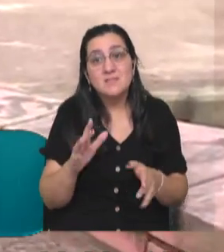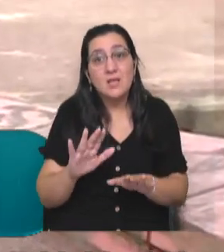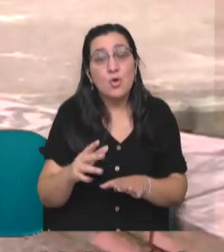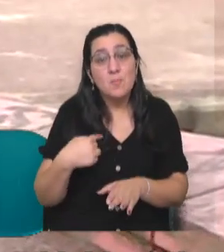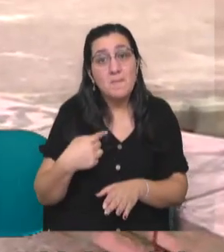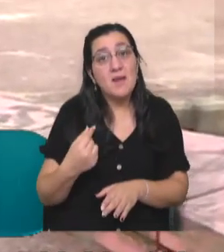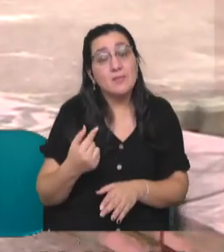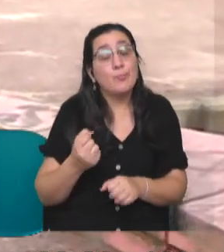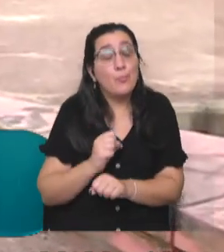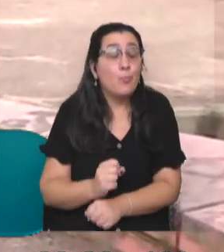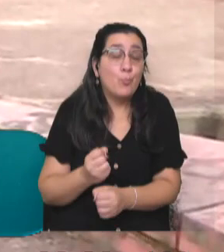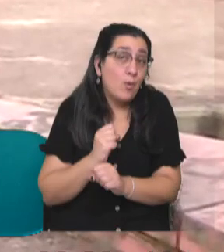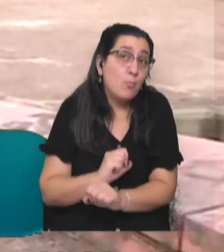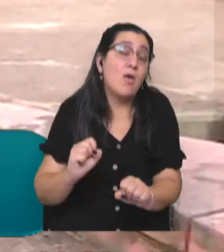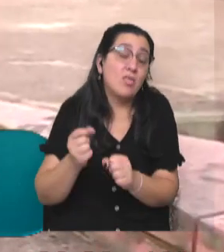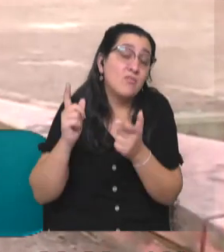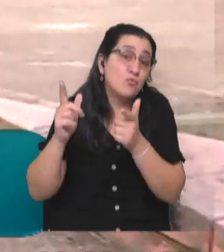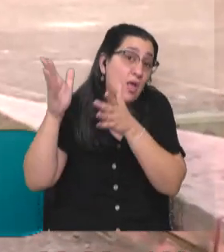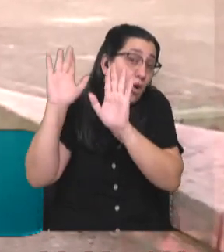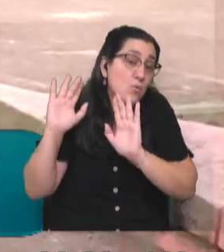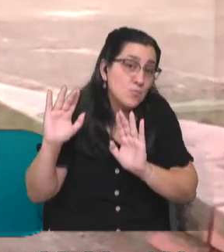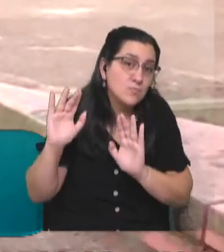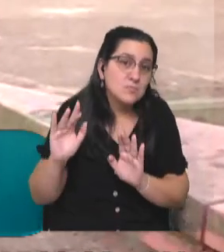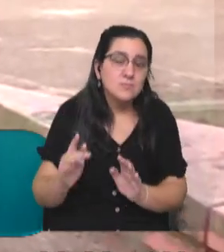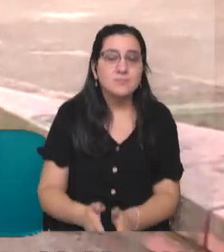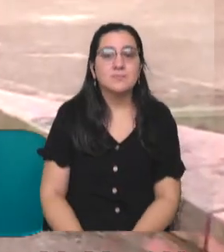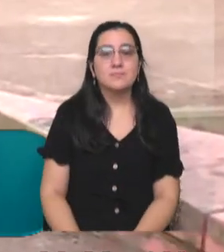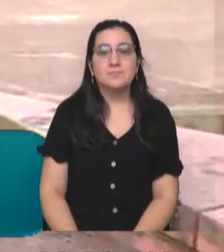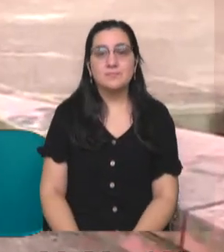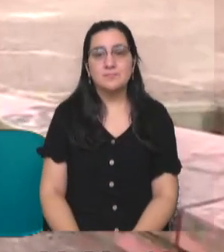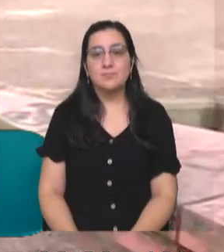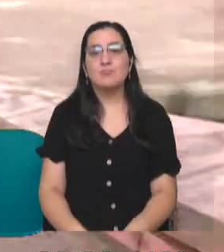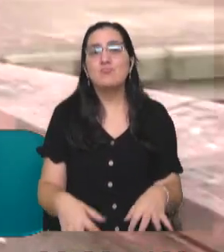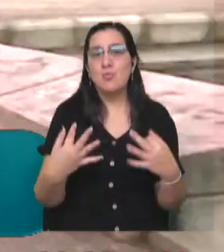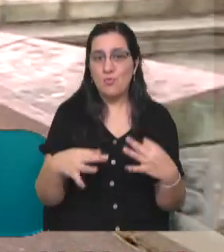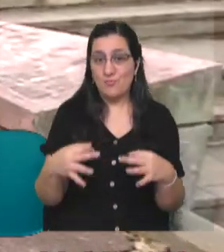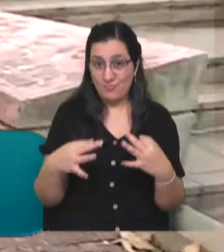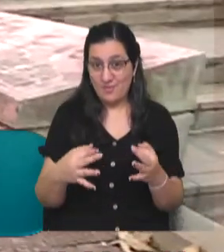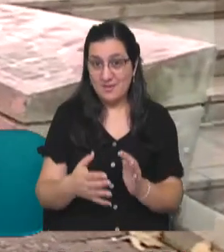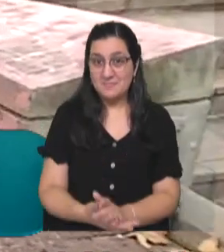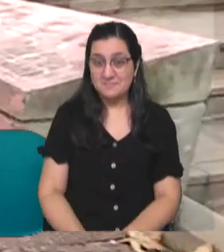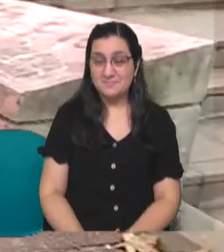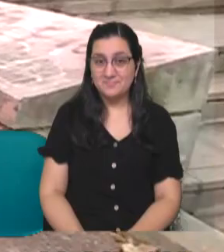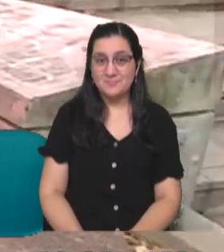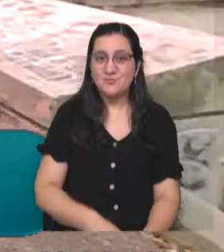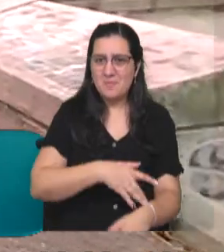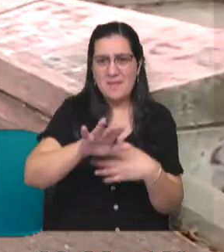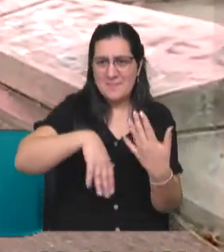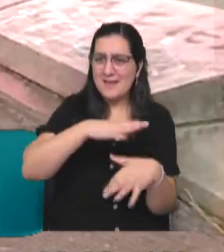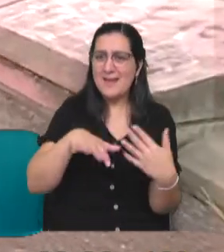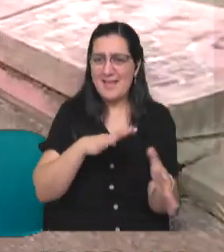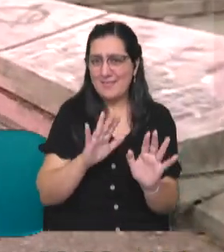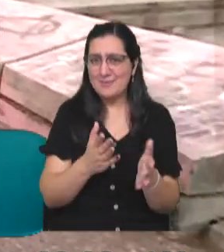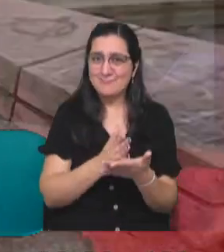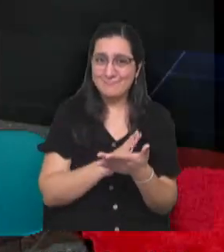pueda disfrutar, digamos, ya no cargo con eso y tampoco lo tengo tan presente, digamos, ¿no? Muy bien, bueno, fue mezclada.